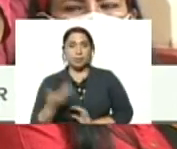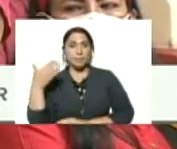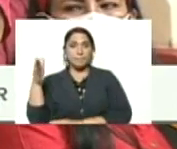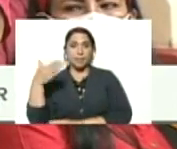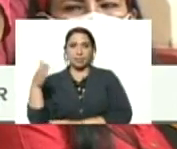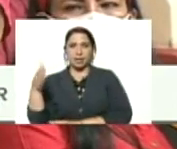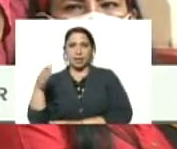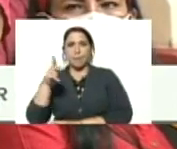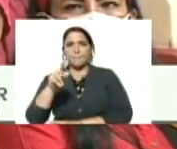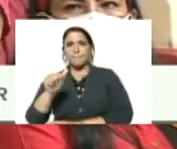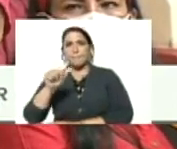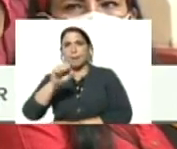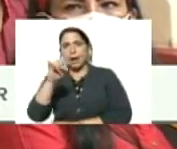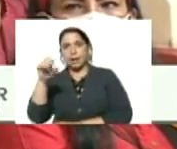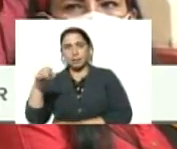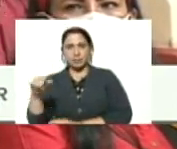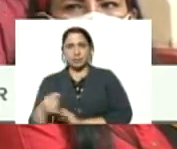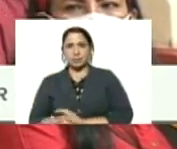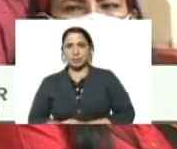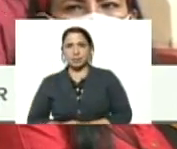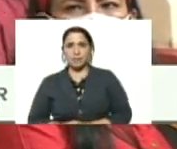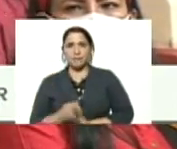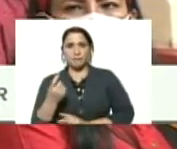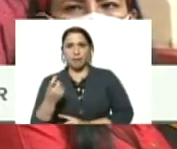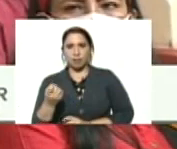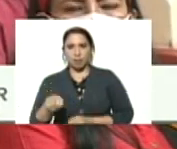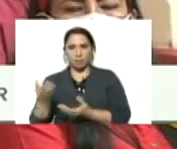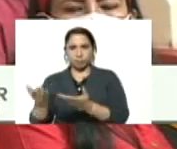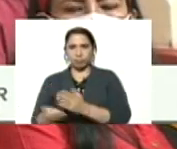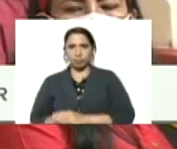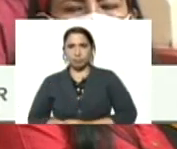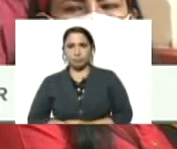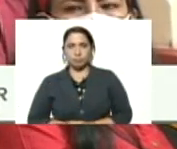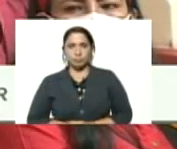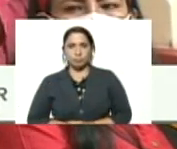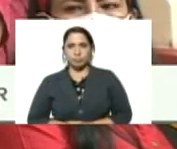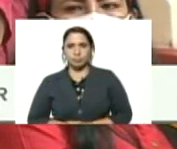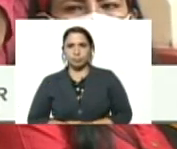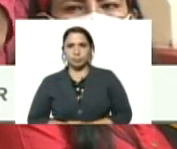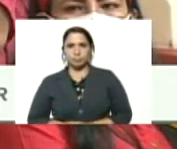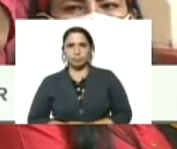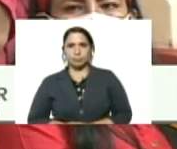Páez, y faltaban allí. Uno,